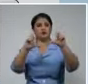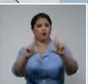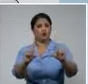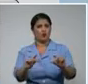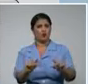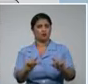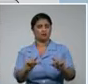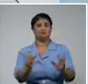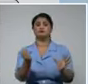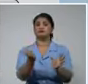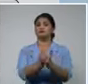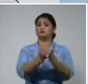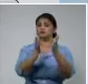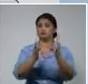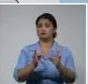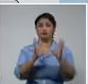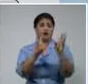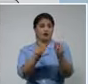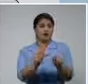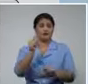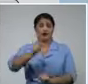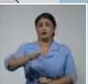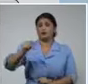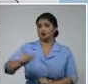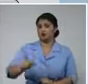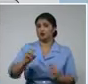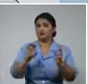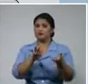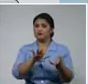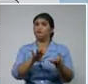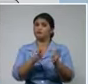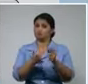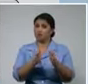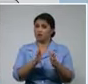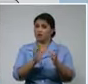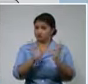confirmadas con COVID-19. Estamos hablando de